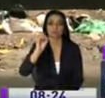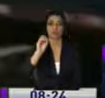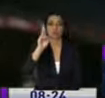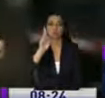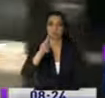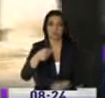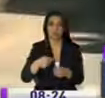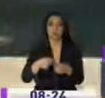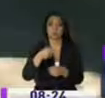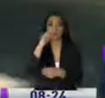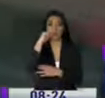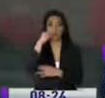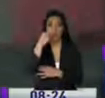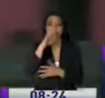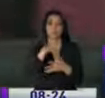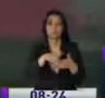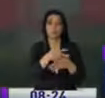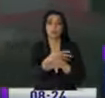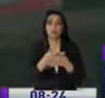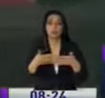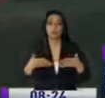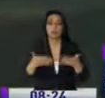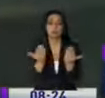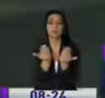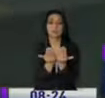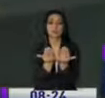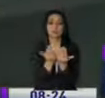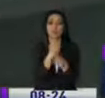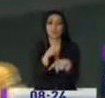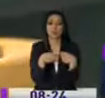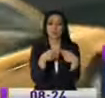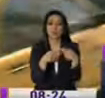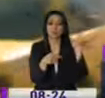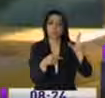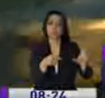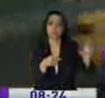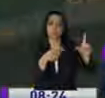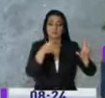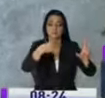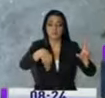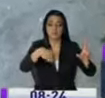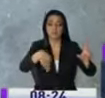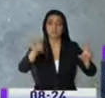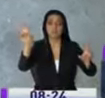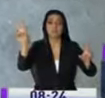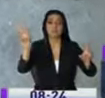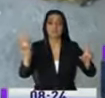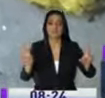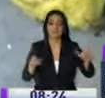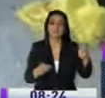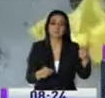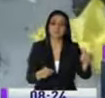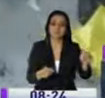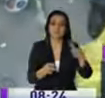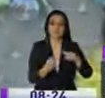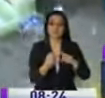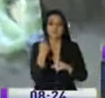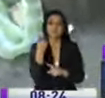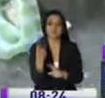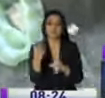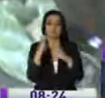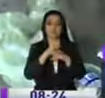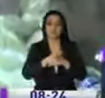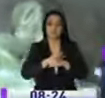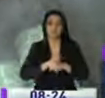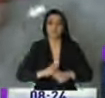recordar que en el sitio los horarios de recolección se realizan los días lunes, miércoles y viernes de 10 a 11 de la noche,